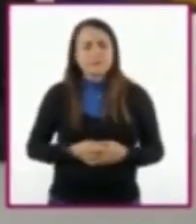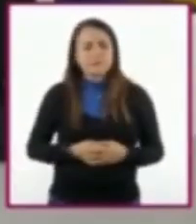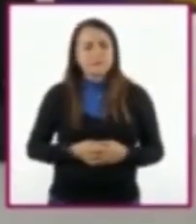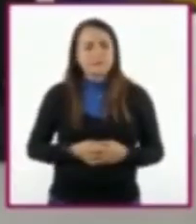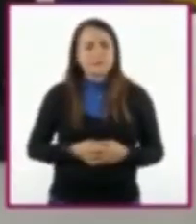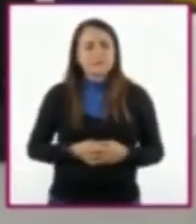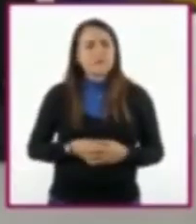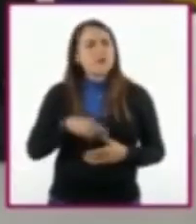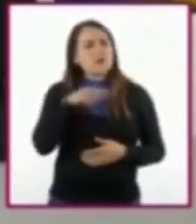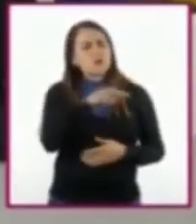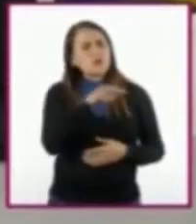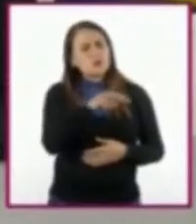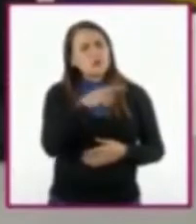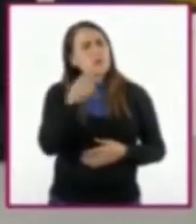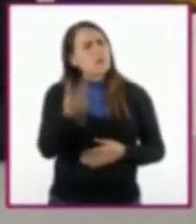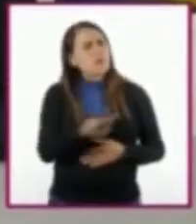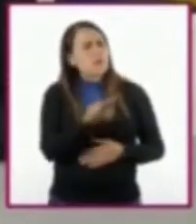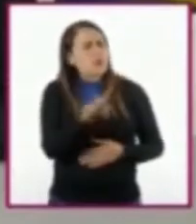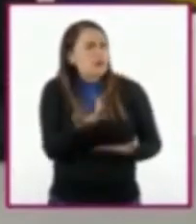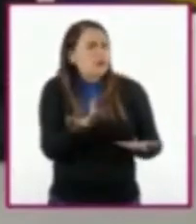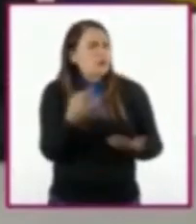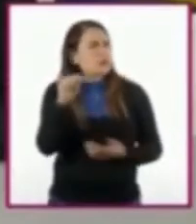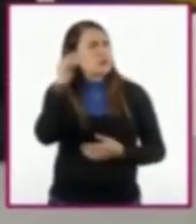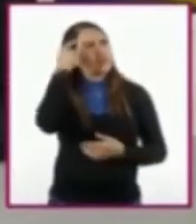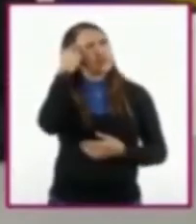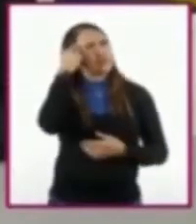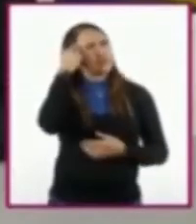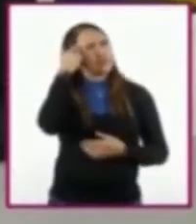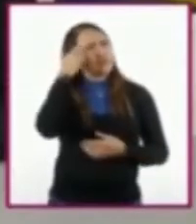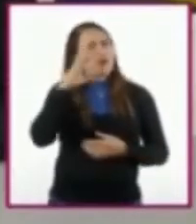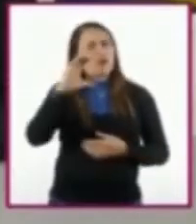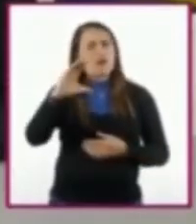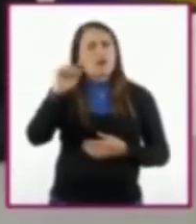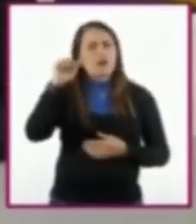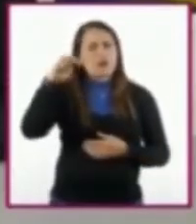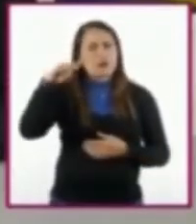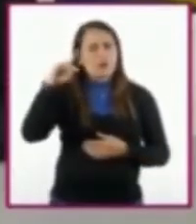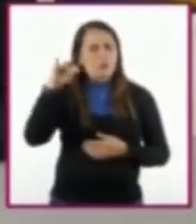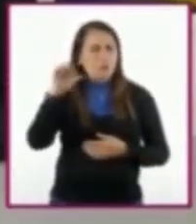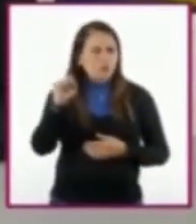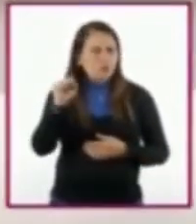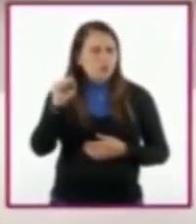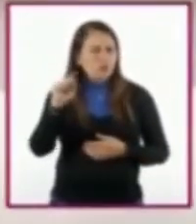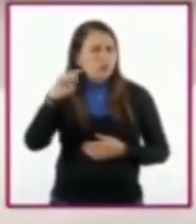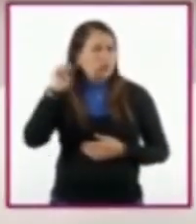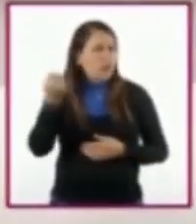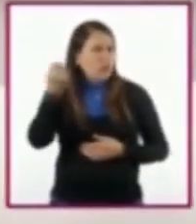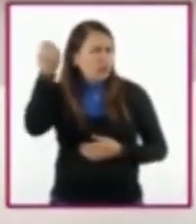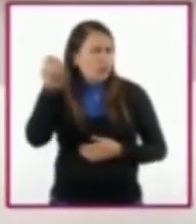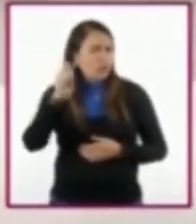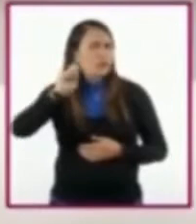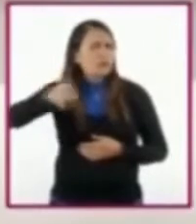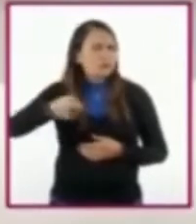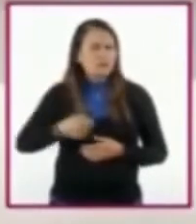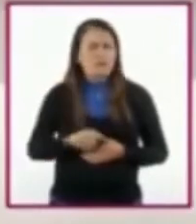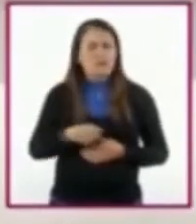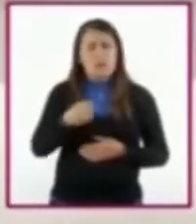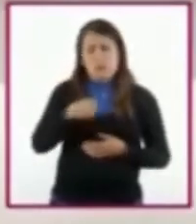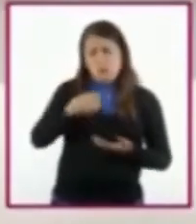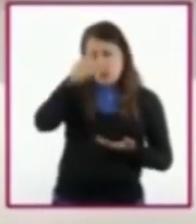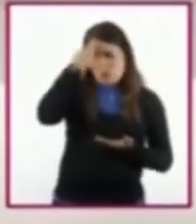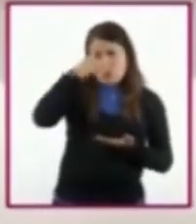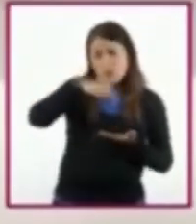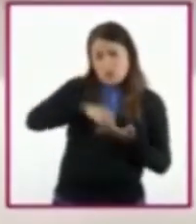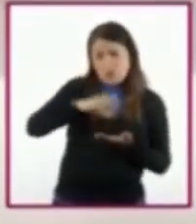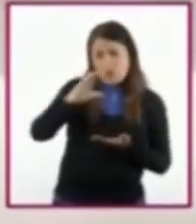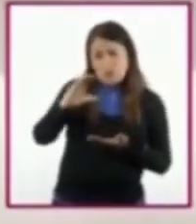Leslie, ¿te has preguntado qué son los campos tecnológicos? Pues creo que un campo tecnológico